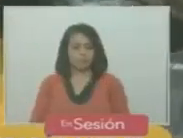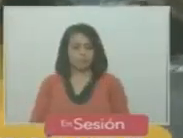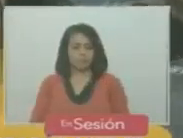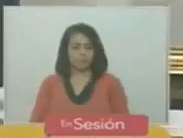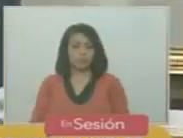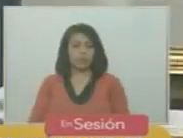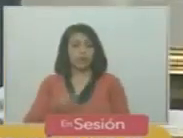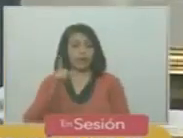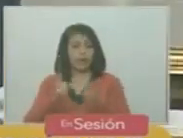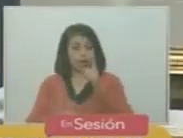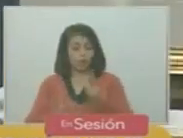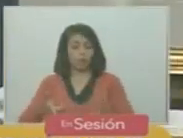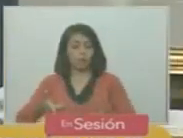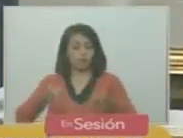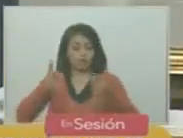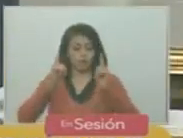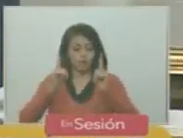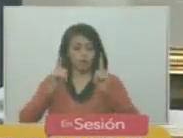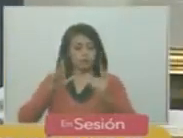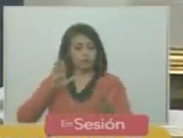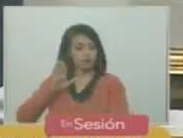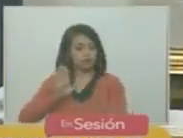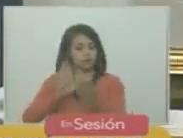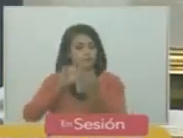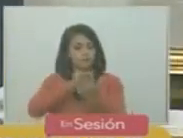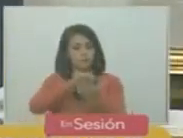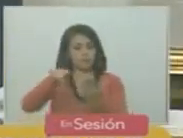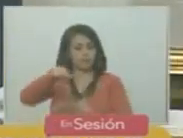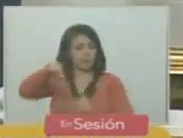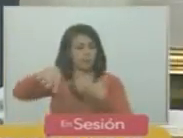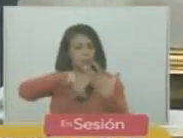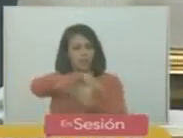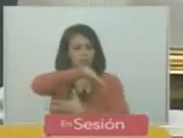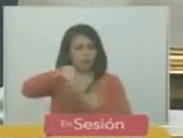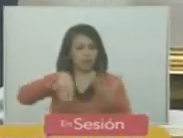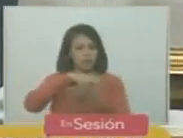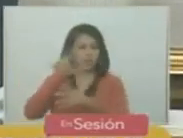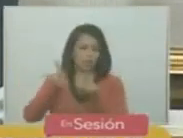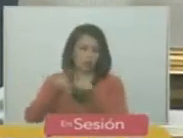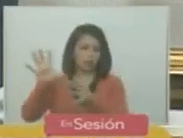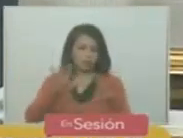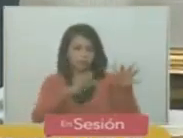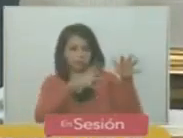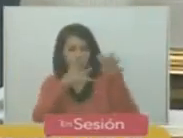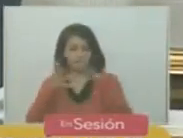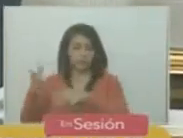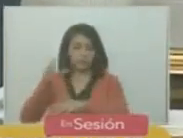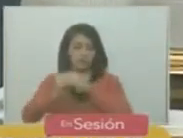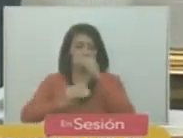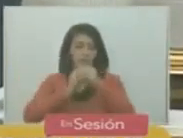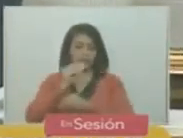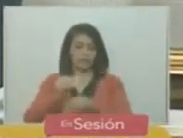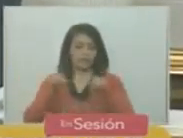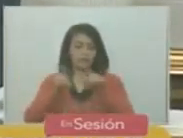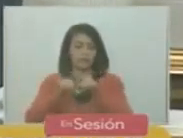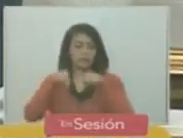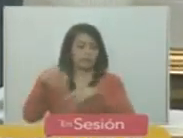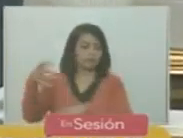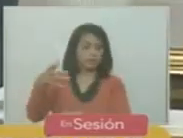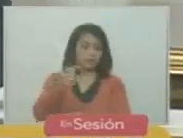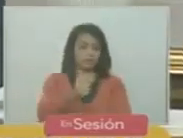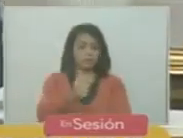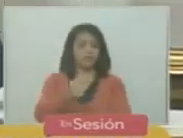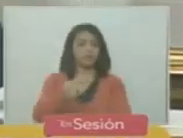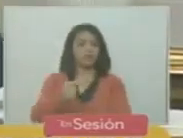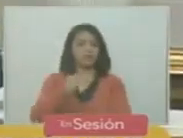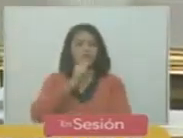Si algo nos ha permitido enfrentar la tempestad y ha logrado el